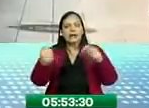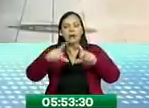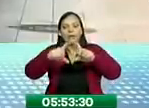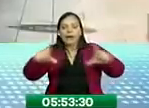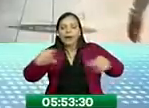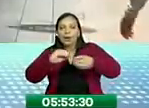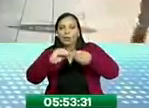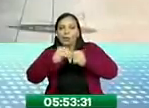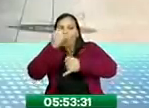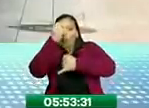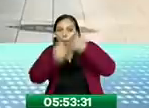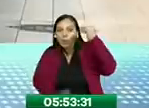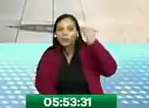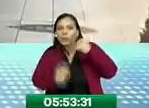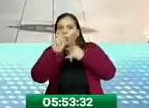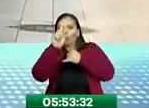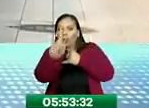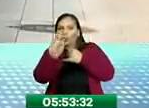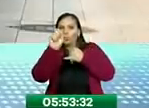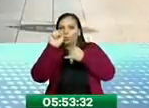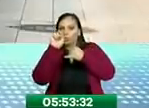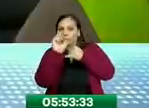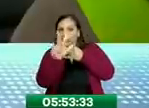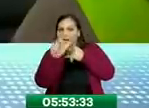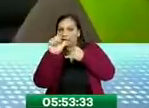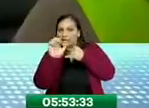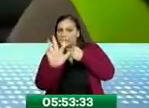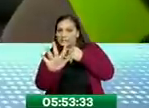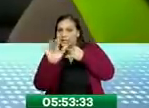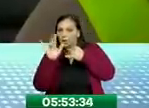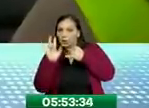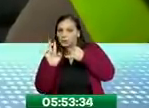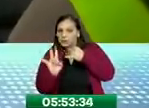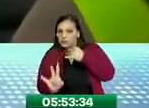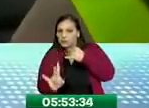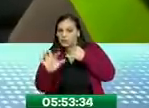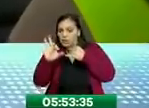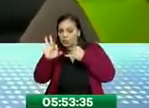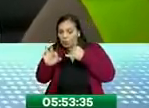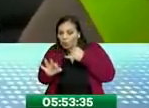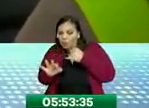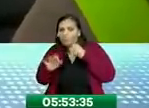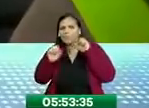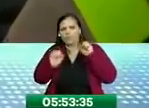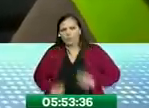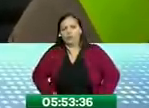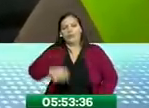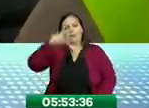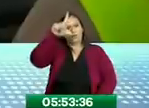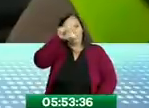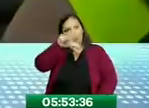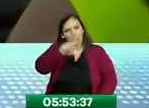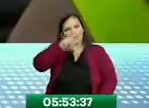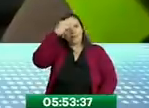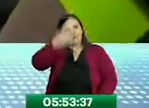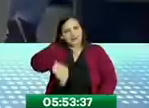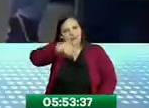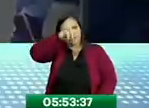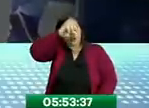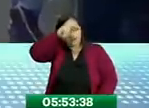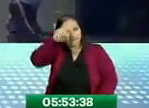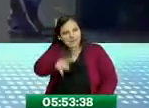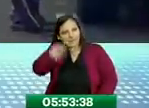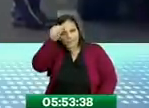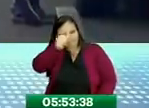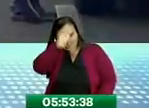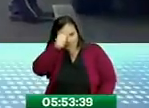algunas situaciones que habrá que coordinar con los patronos para ver cómo está el asunto, la situación para ir a laborar. Otra cosa,